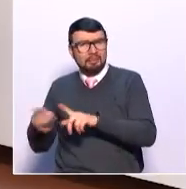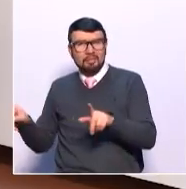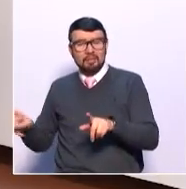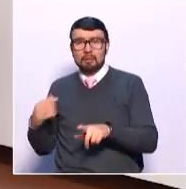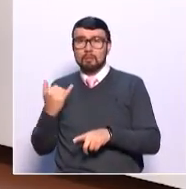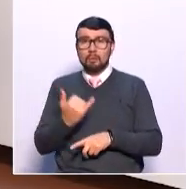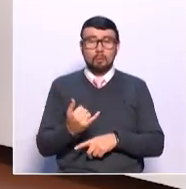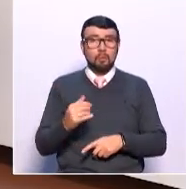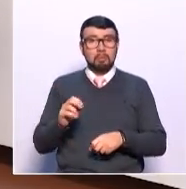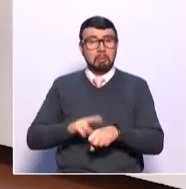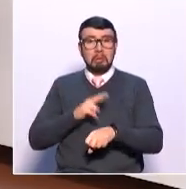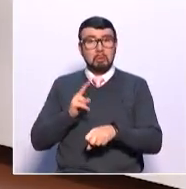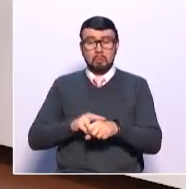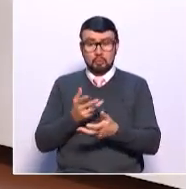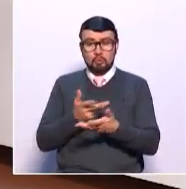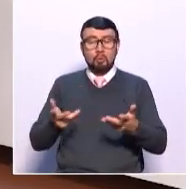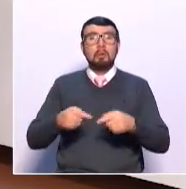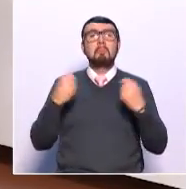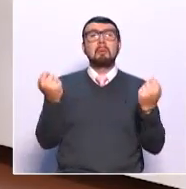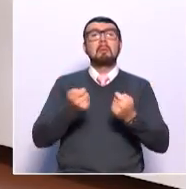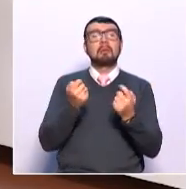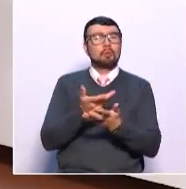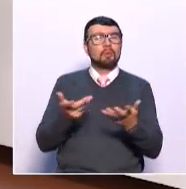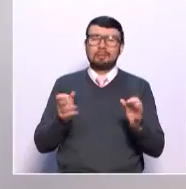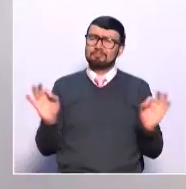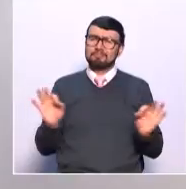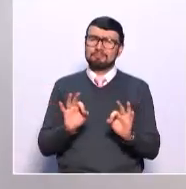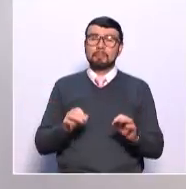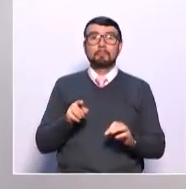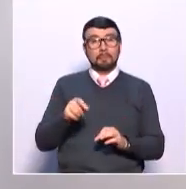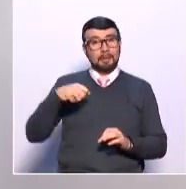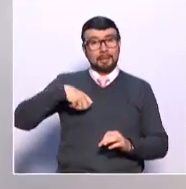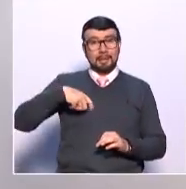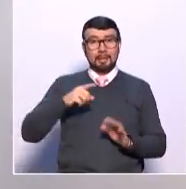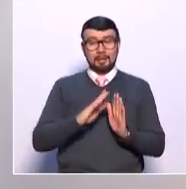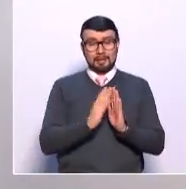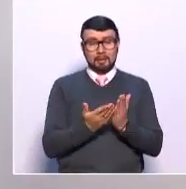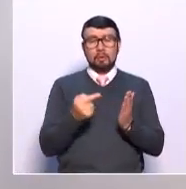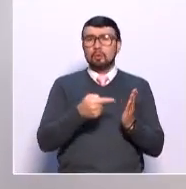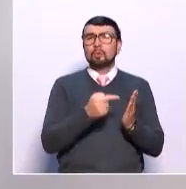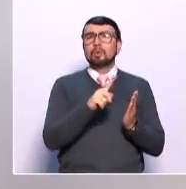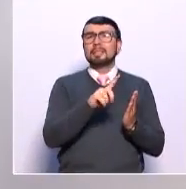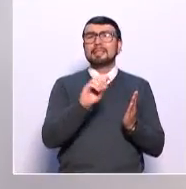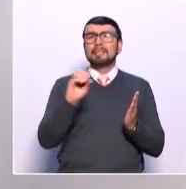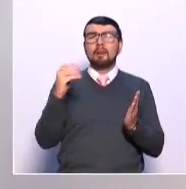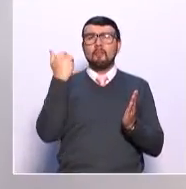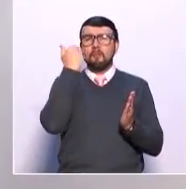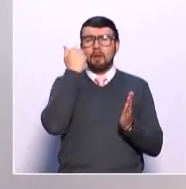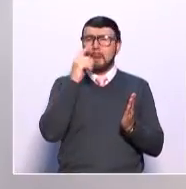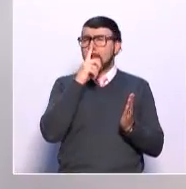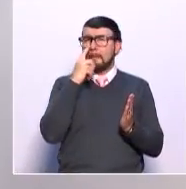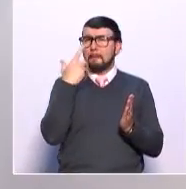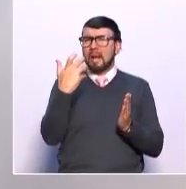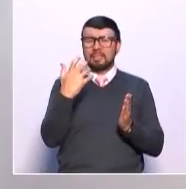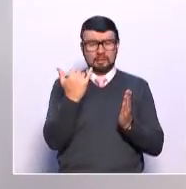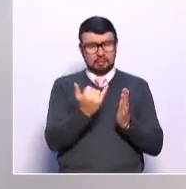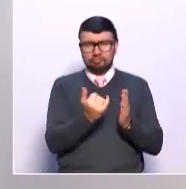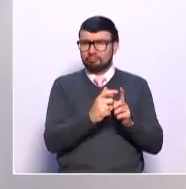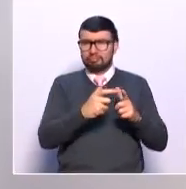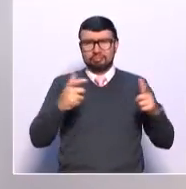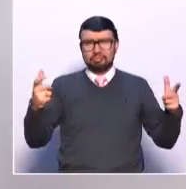entender lo que escribimos en el libro las 100 enfermedades más frecuentes que lo consiguen ustedes en todas las librerías nacional de colombia